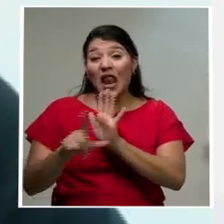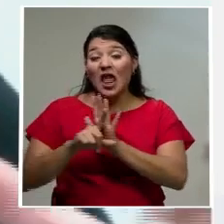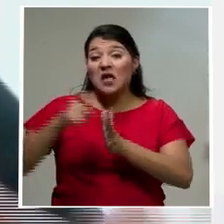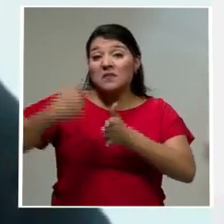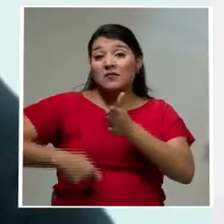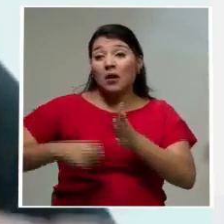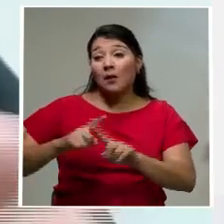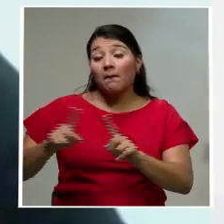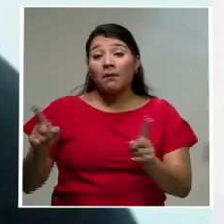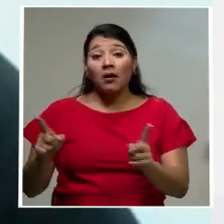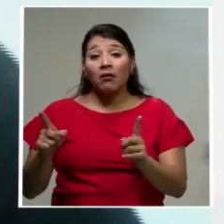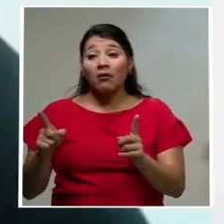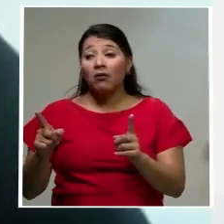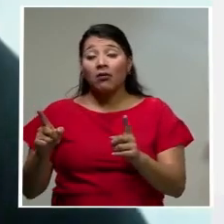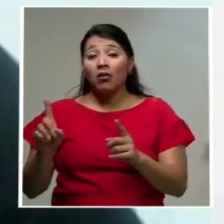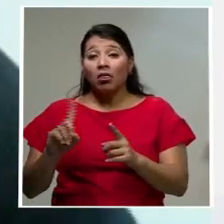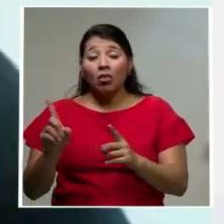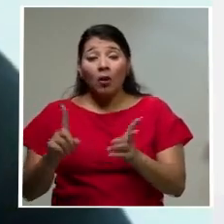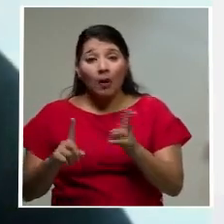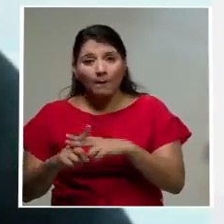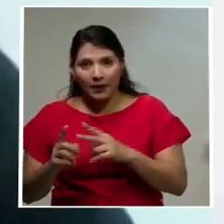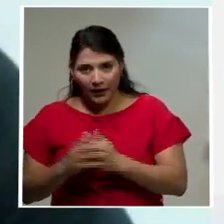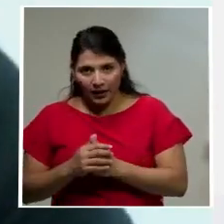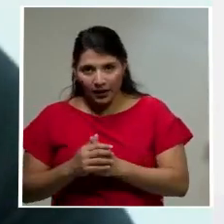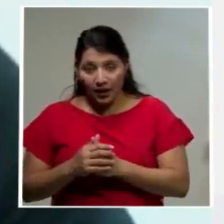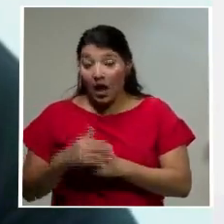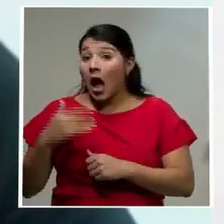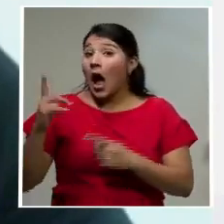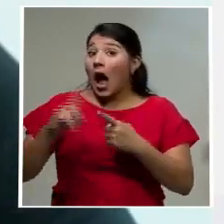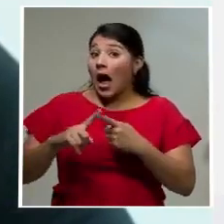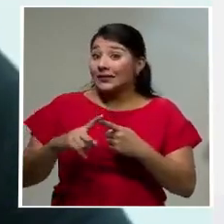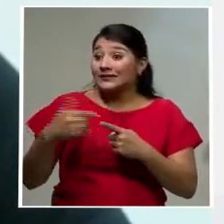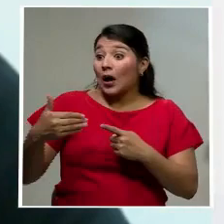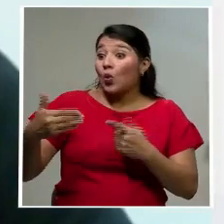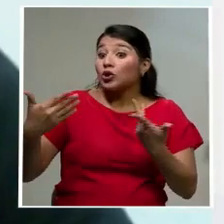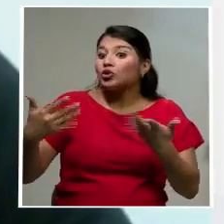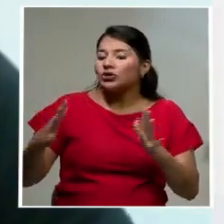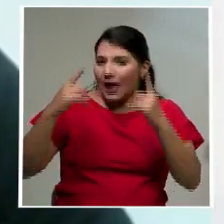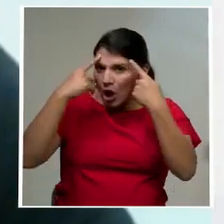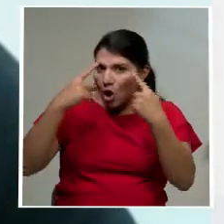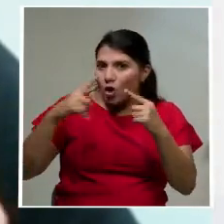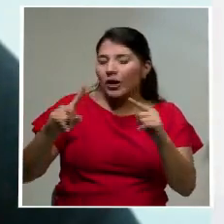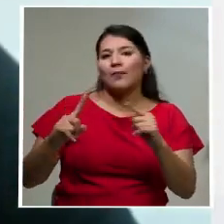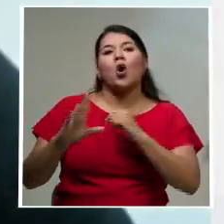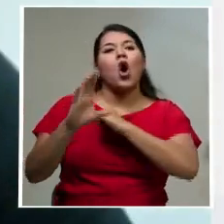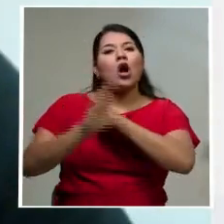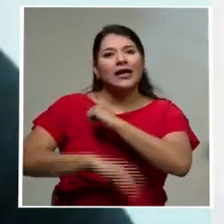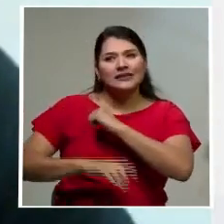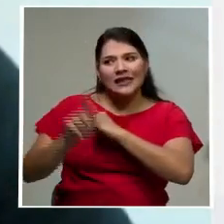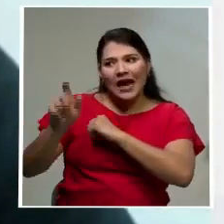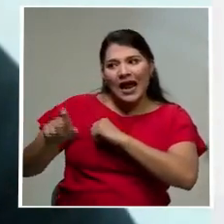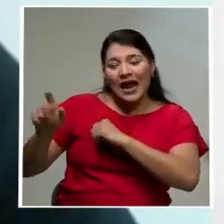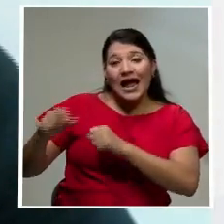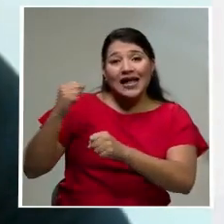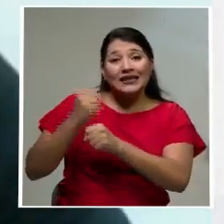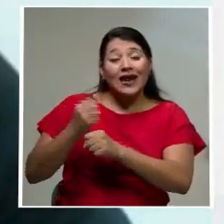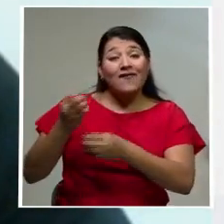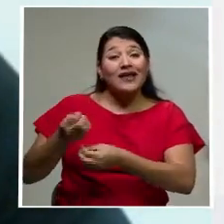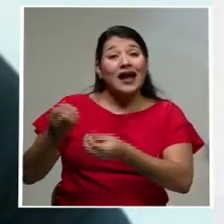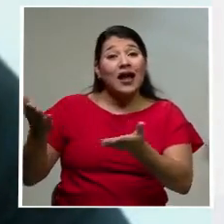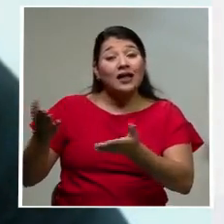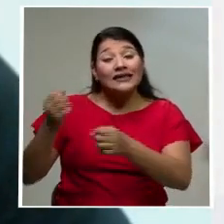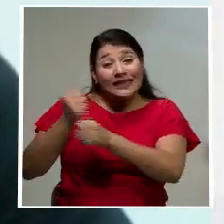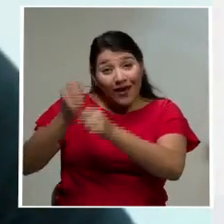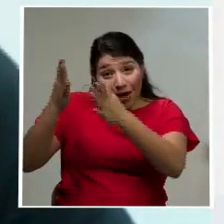flexible. Entonces, en el tanto no comencemos a sancionar los funcionarios públicos que se prestan para delinquir de